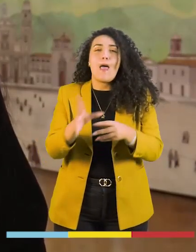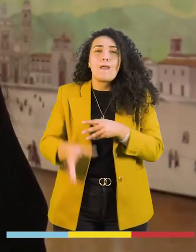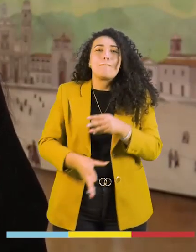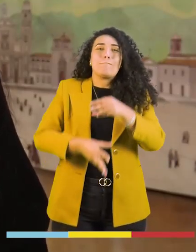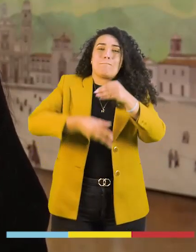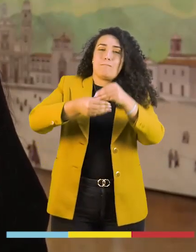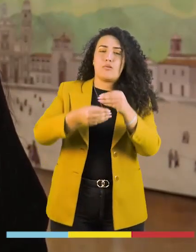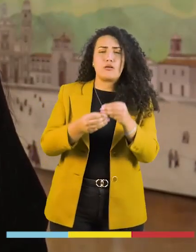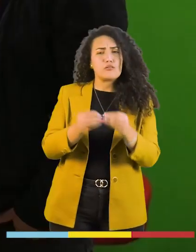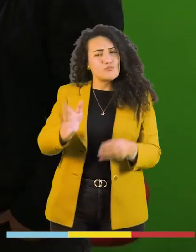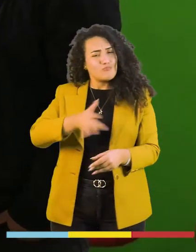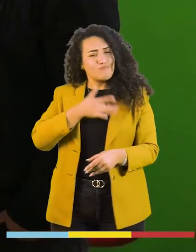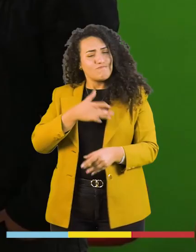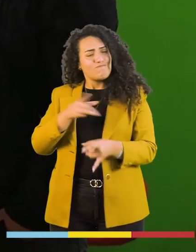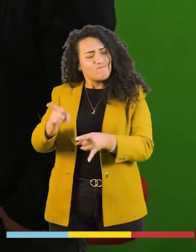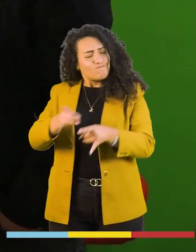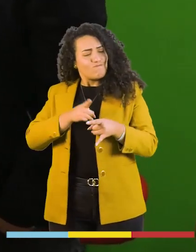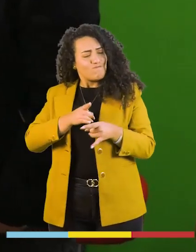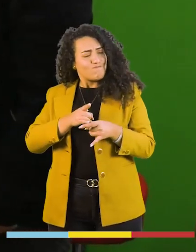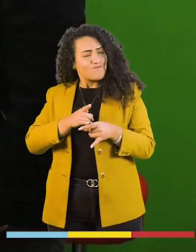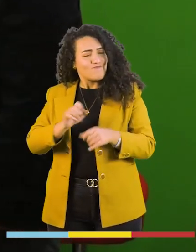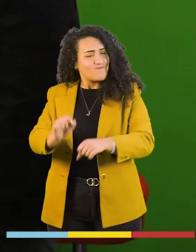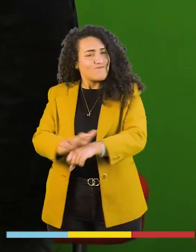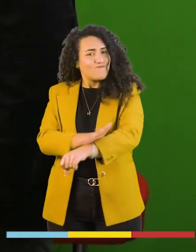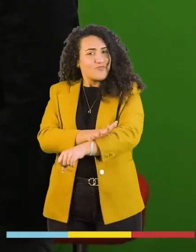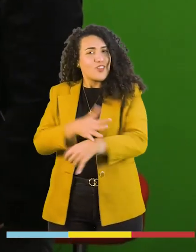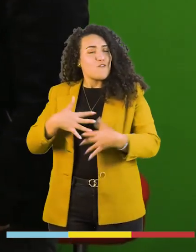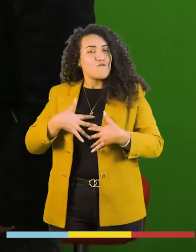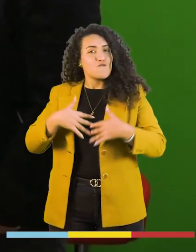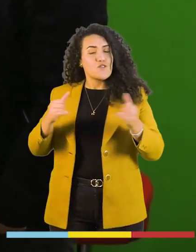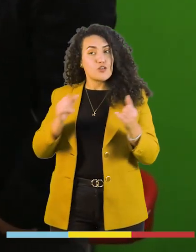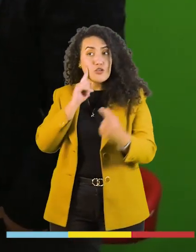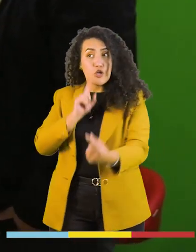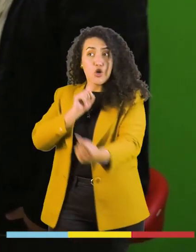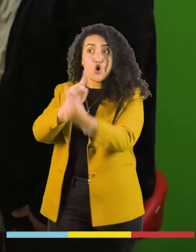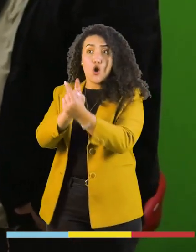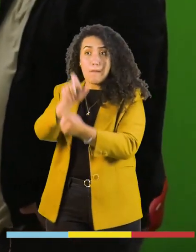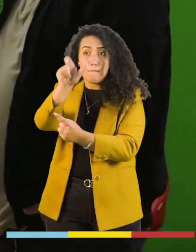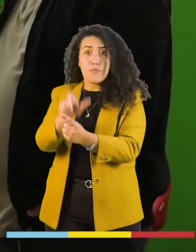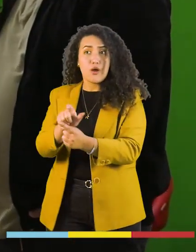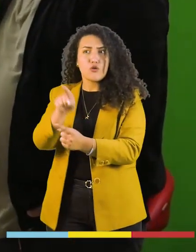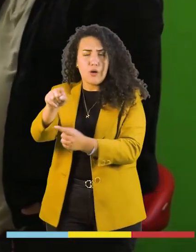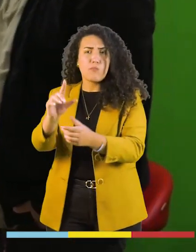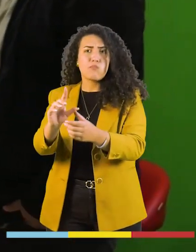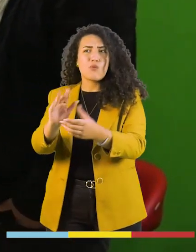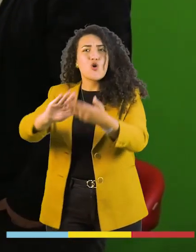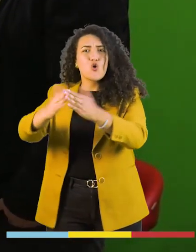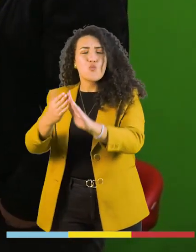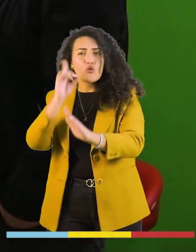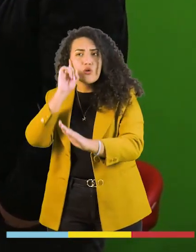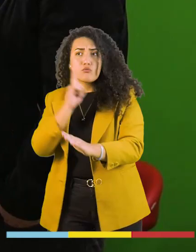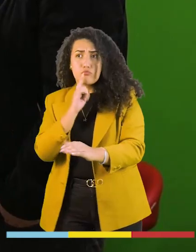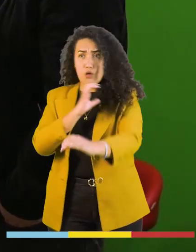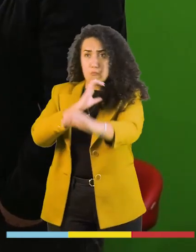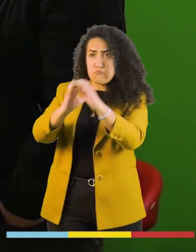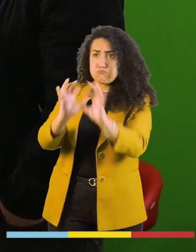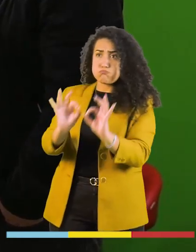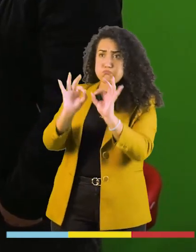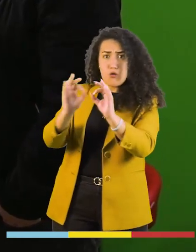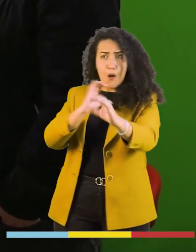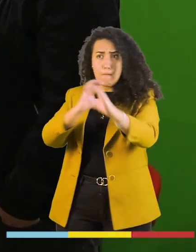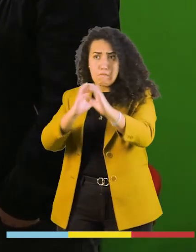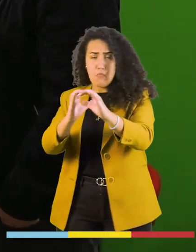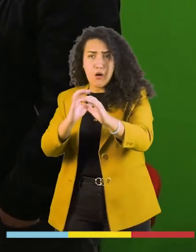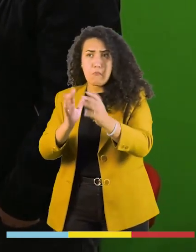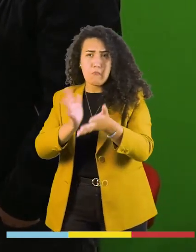estamos fomentando la inclusión, sino porque realmente se siente muy gratificante y muy emocionante encontrarse con una persona que pertenece a la